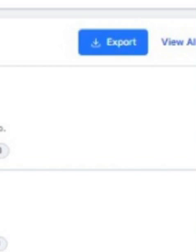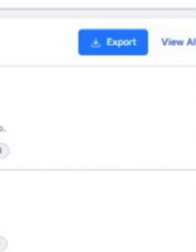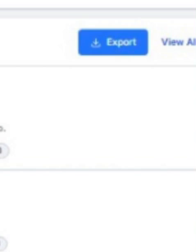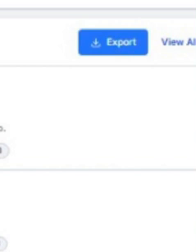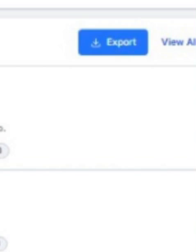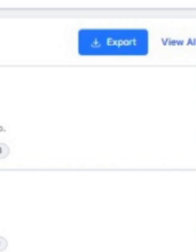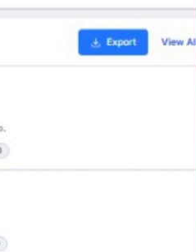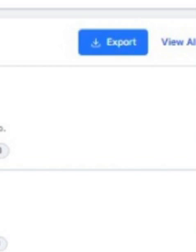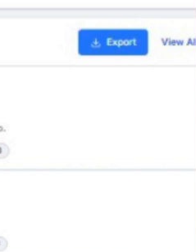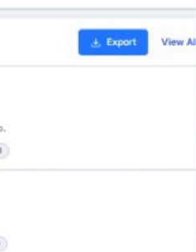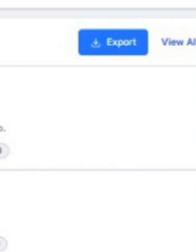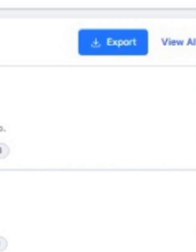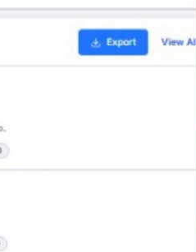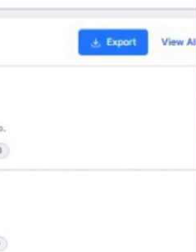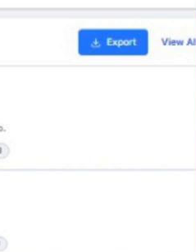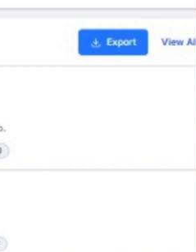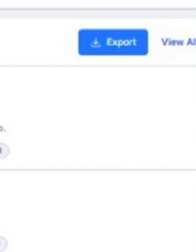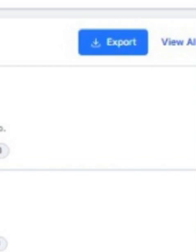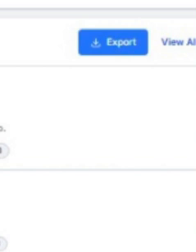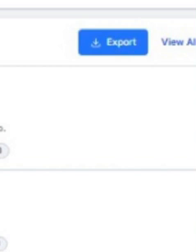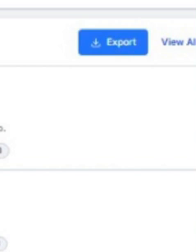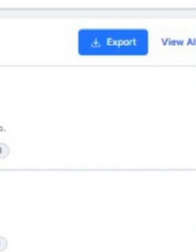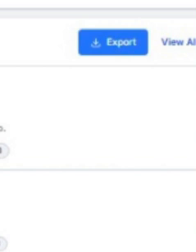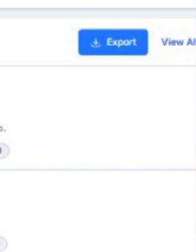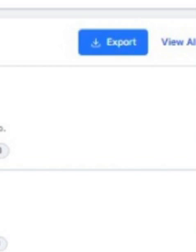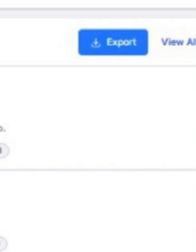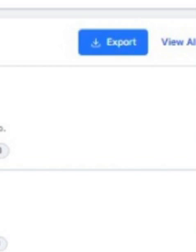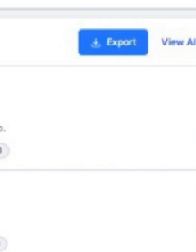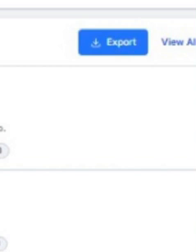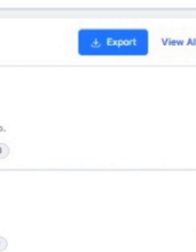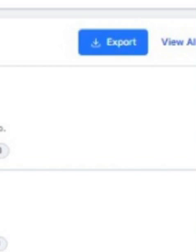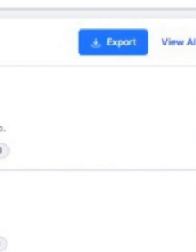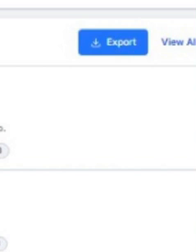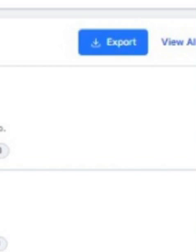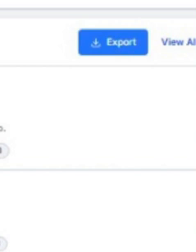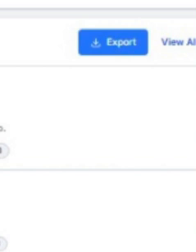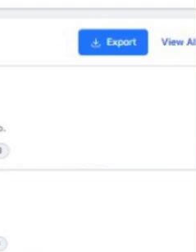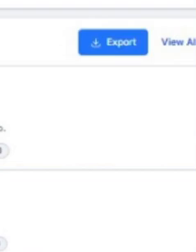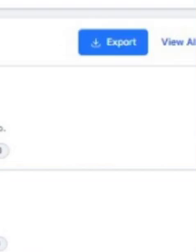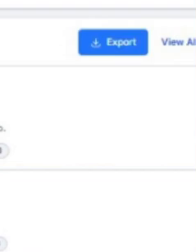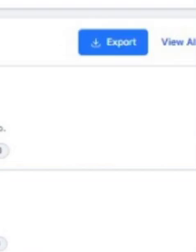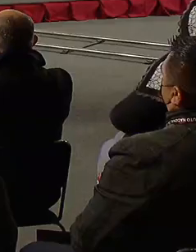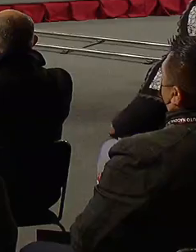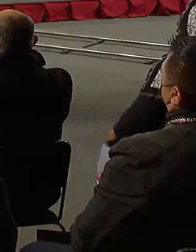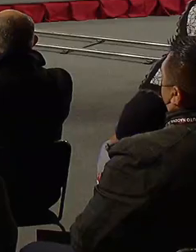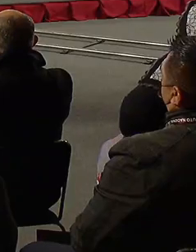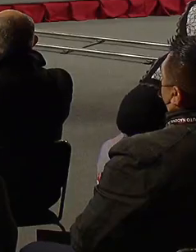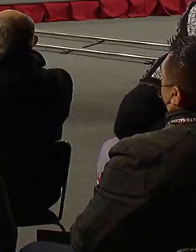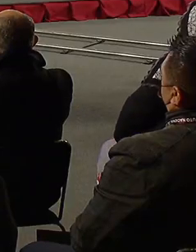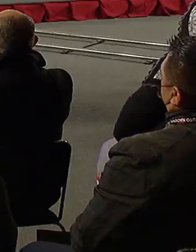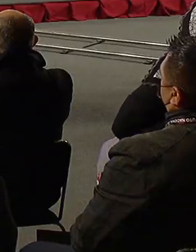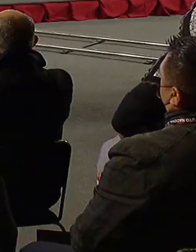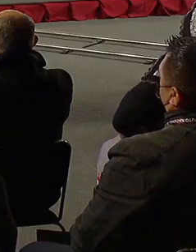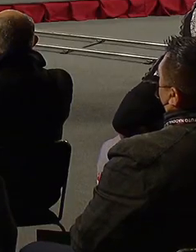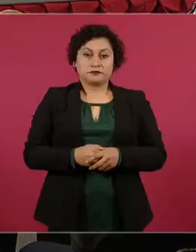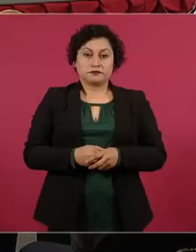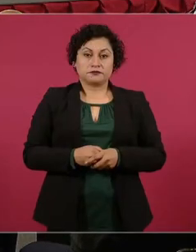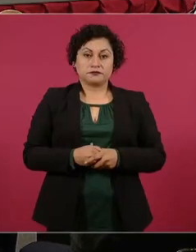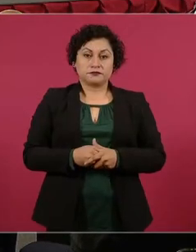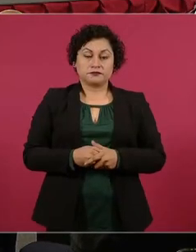campaña desinformativa tratando de vincular al presidente de la República, Andrés Manuel López Obrador, con el